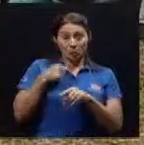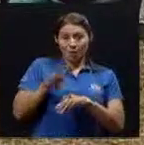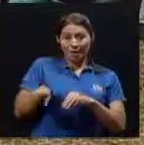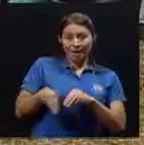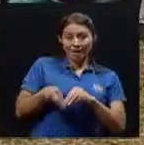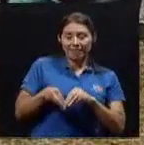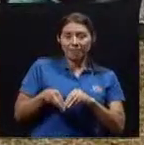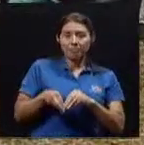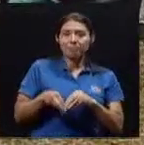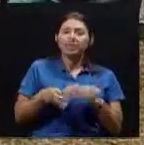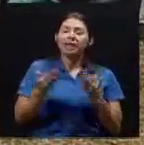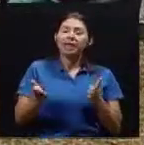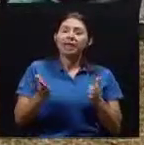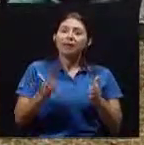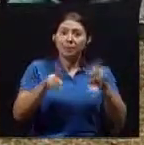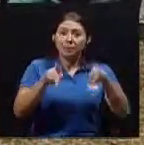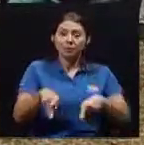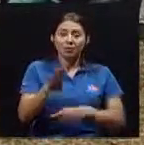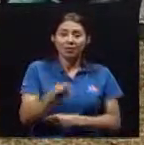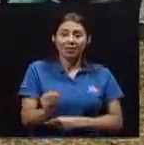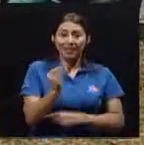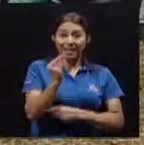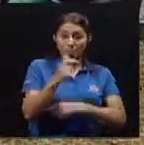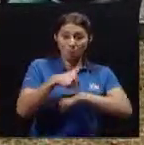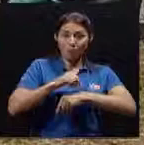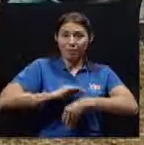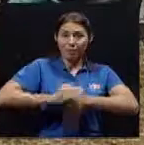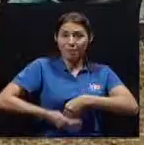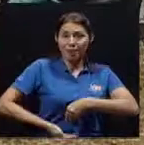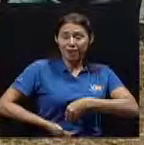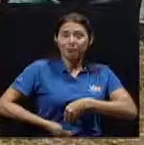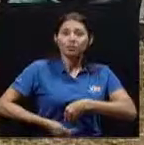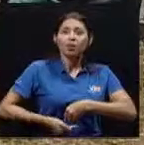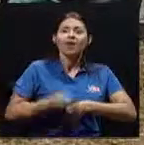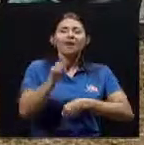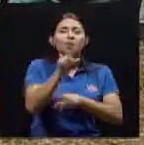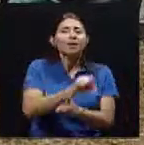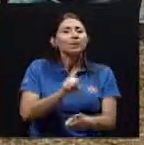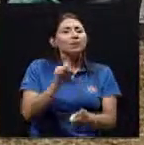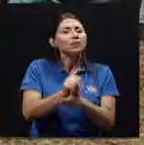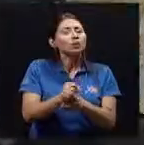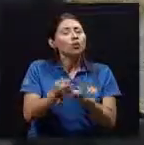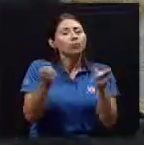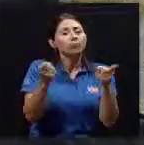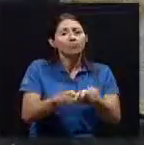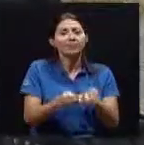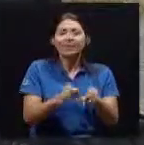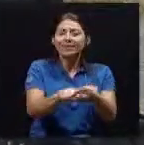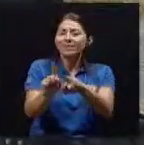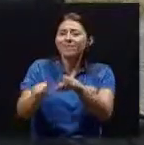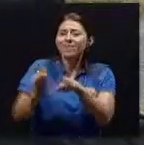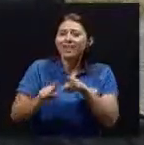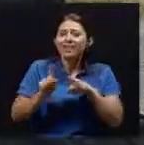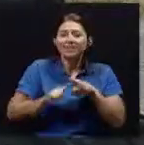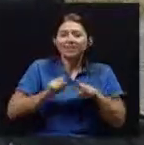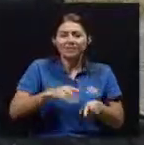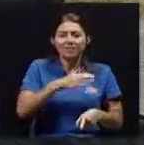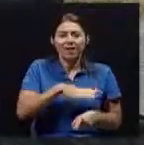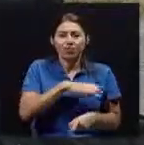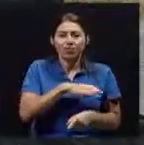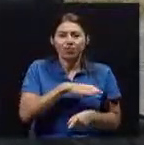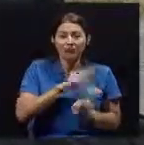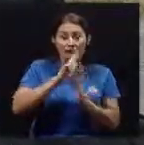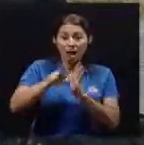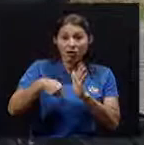hemos mencionado, el embarazo en el adolescente definitivamente es una condición multifactorial. Uh-huh. El rol que tiene salud ahí es un